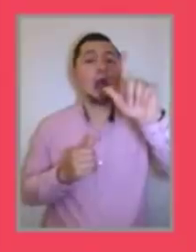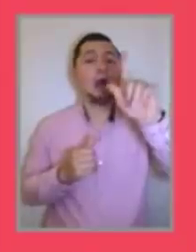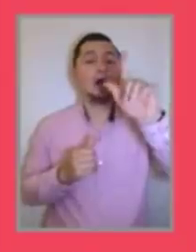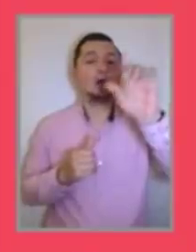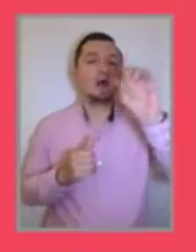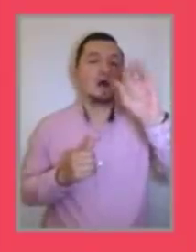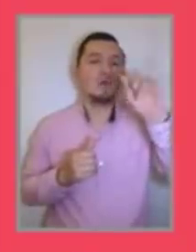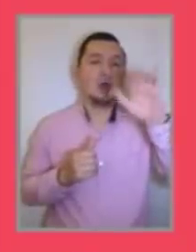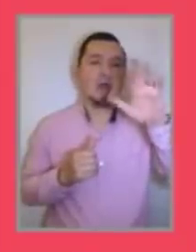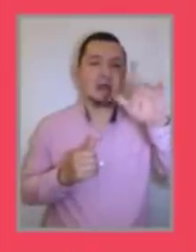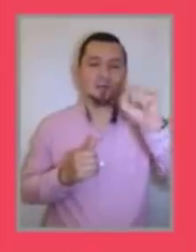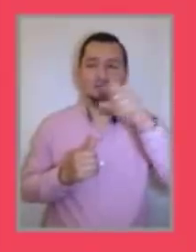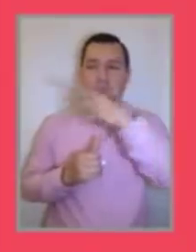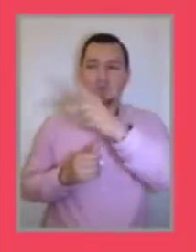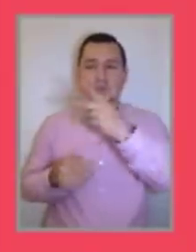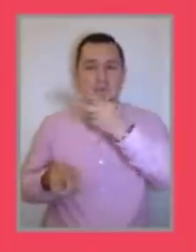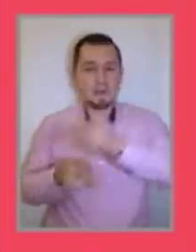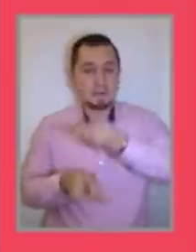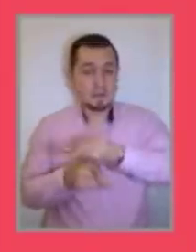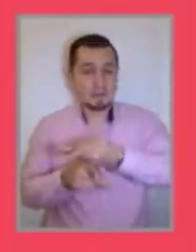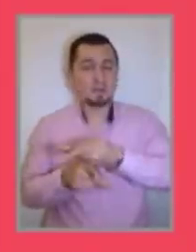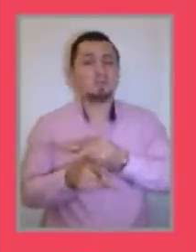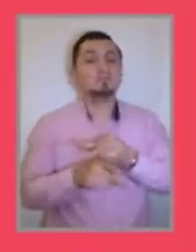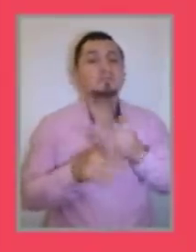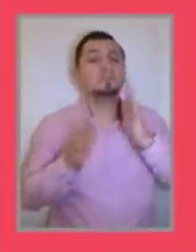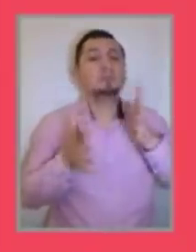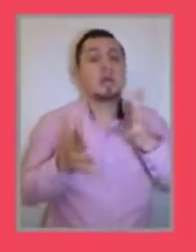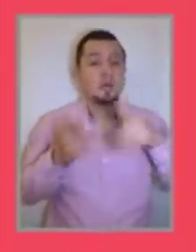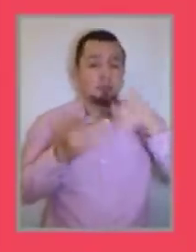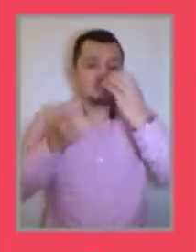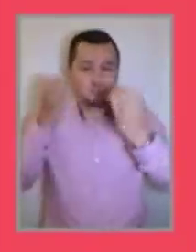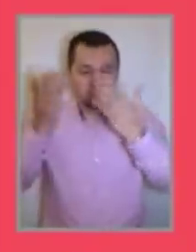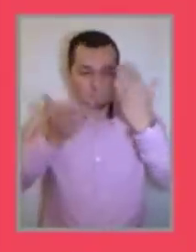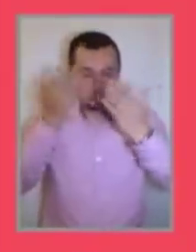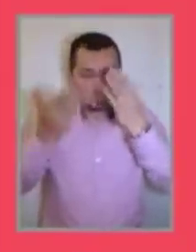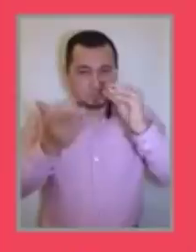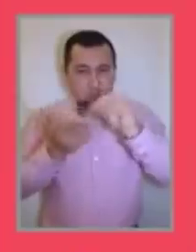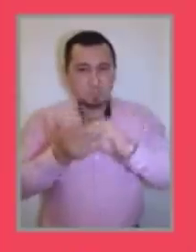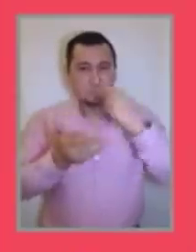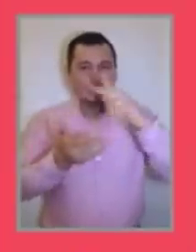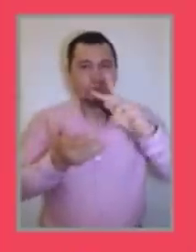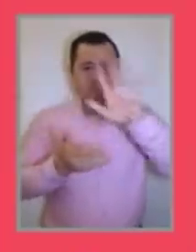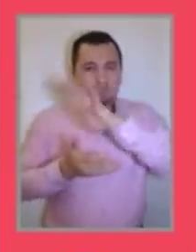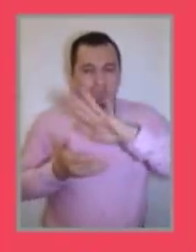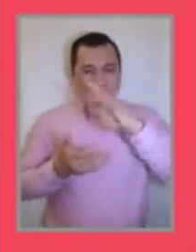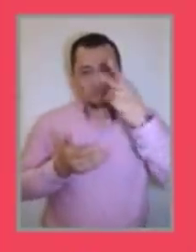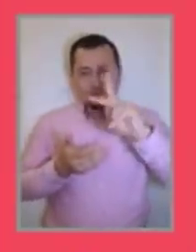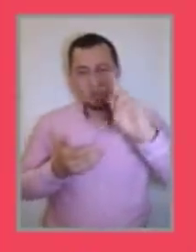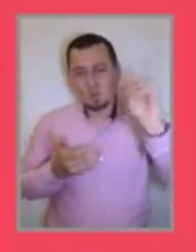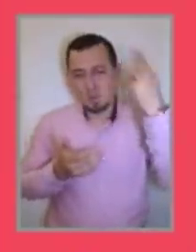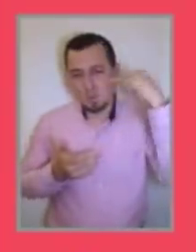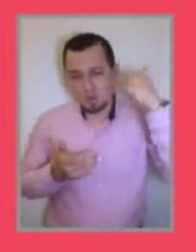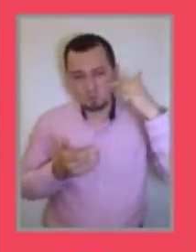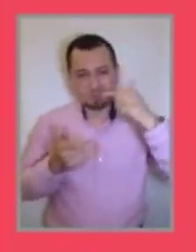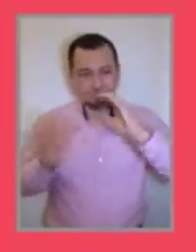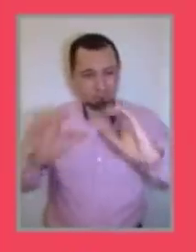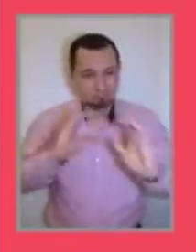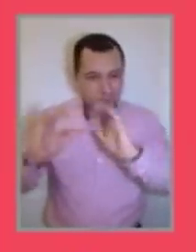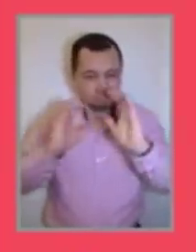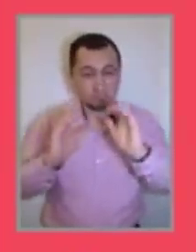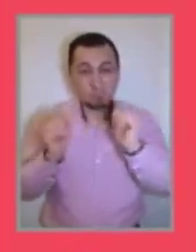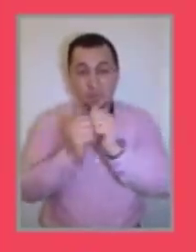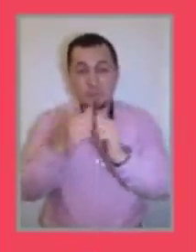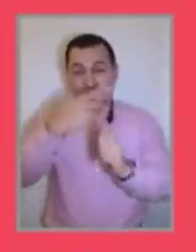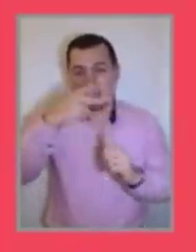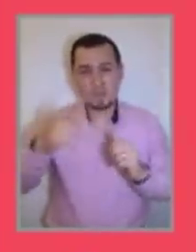Carlos, en el caso de educación media superior en las prepas, estamos en total sintonía con la Universidad de Guadalajara, estamos homologando los criterios y también con